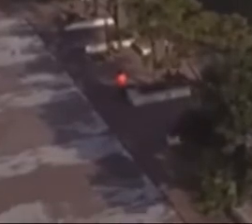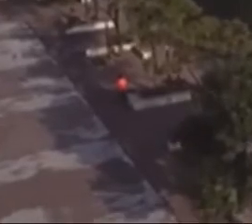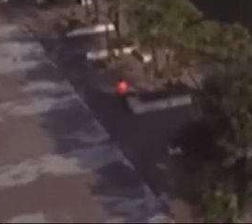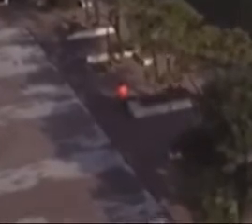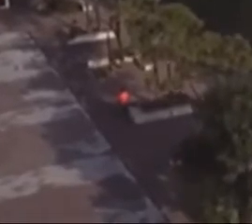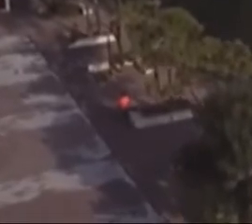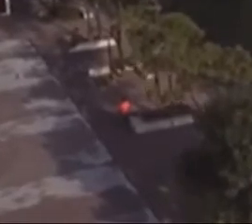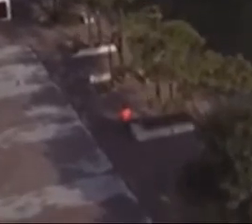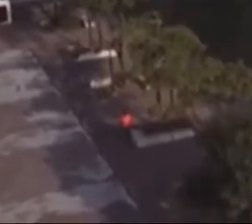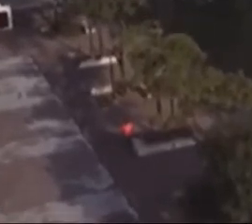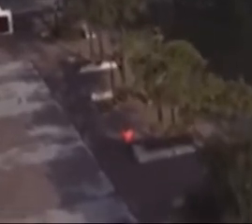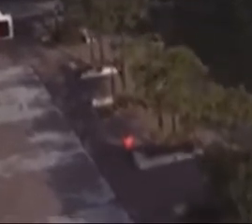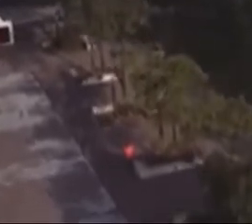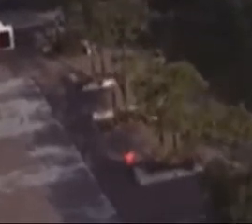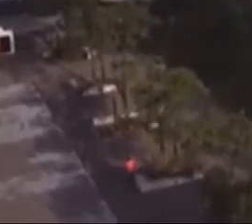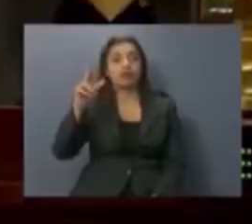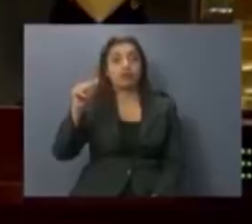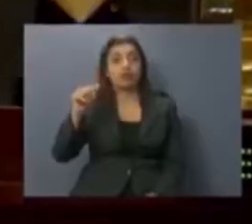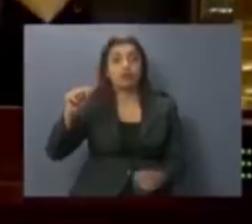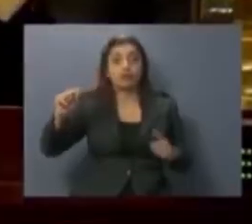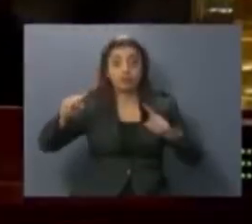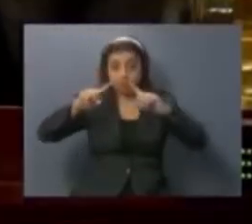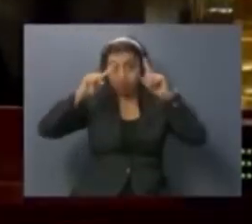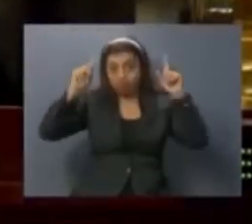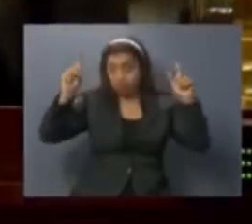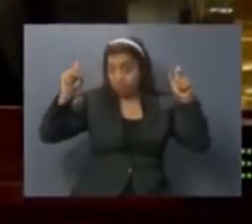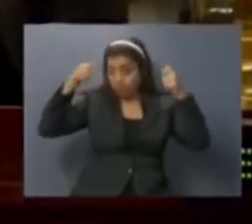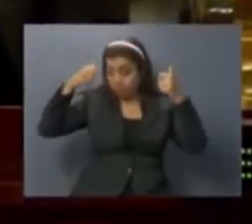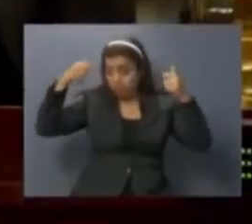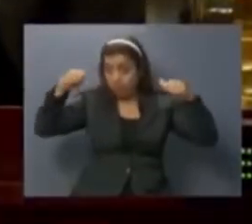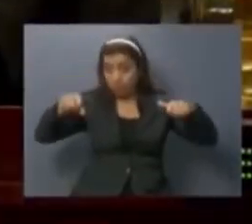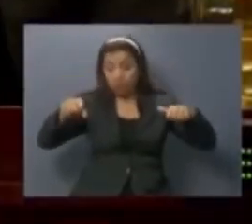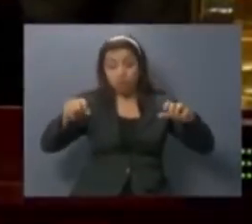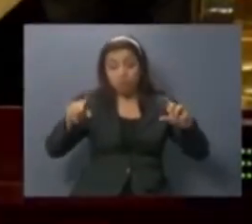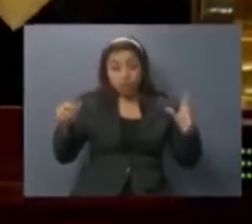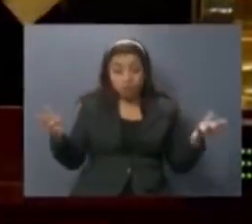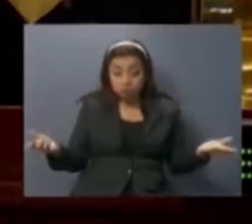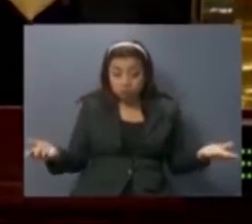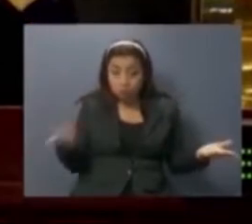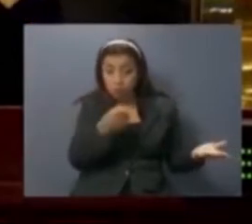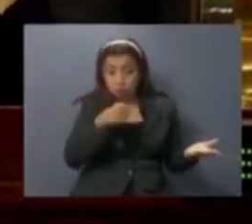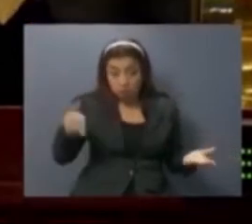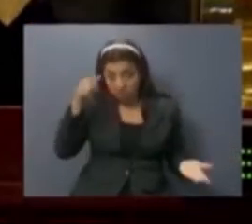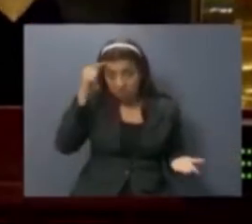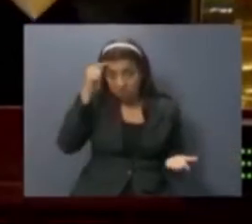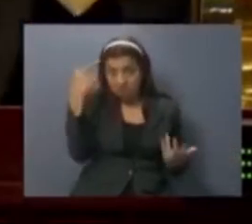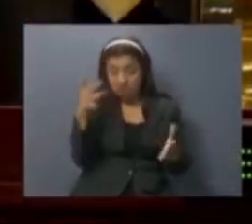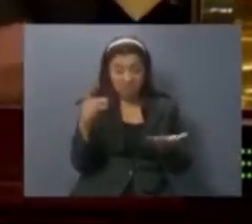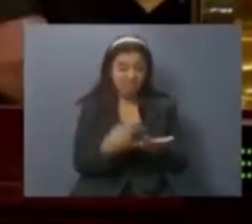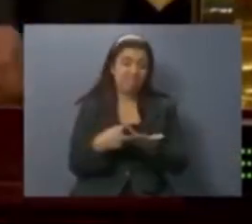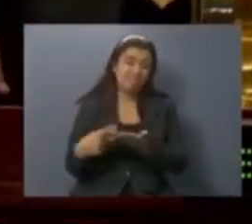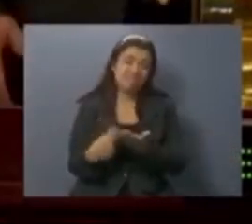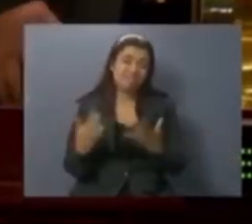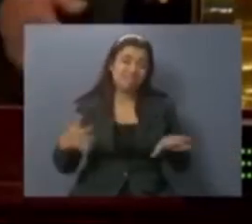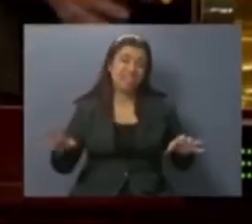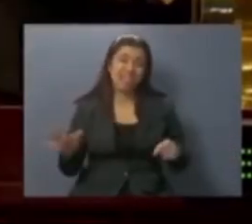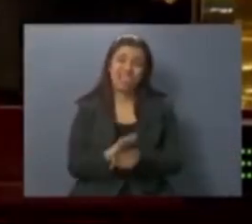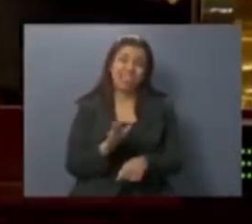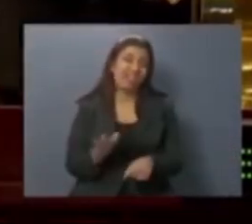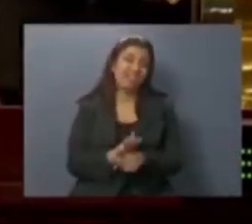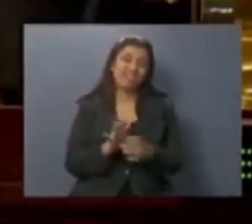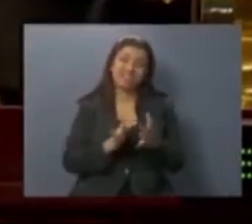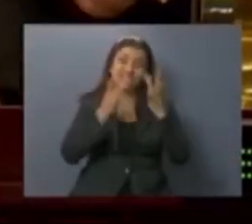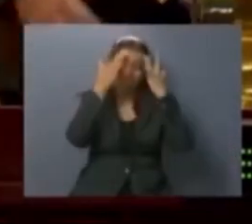arbitrariedades que la fiscalía y policía puedan hacer con estas investigaciones es importante que tengan esas herramientas